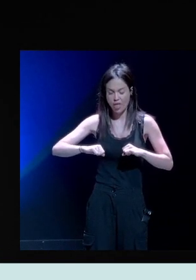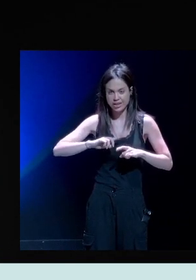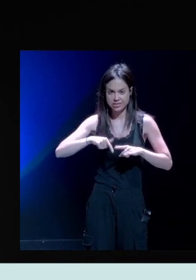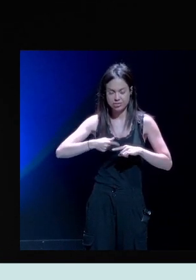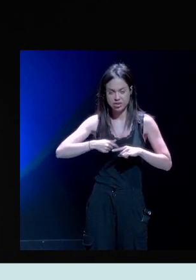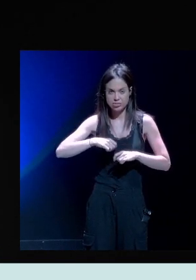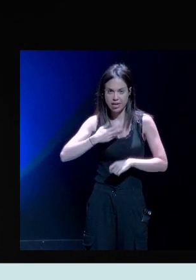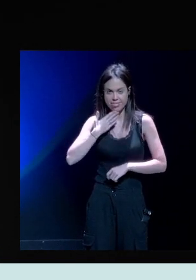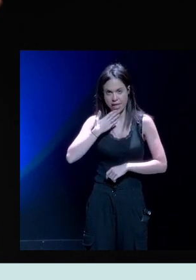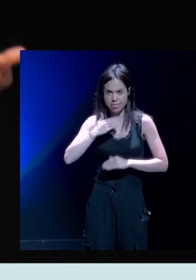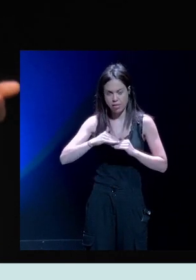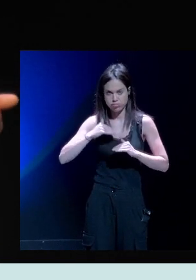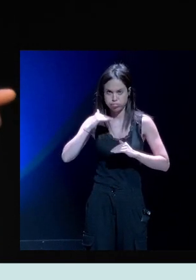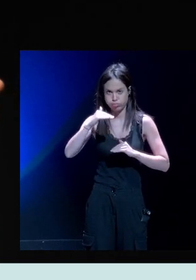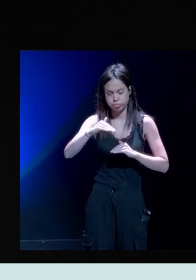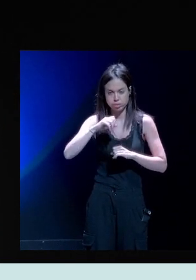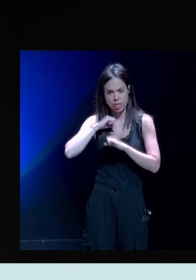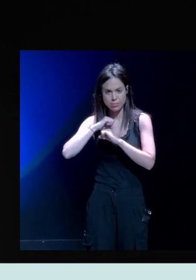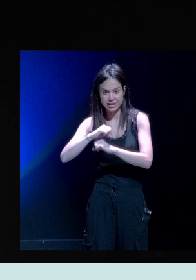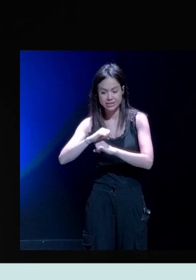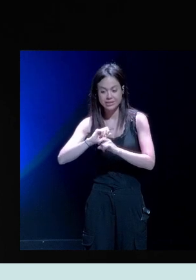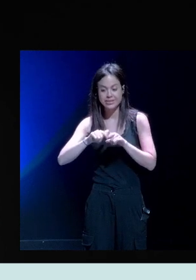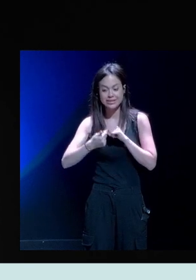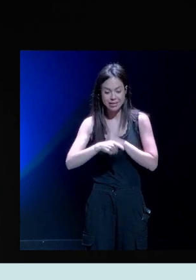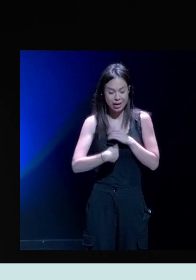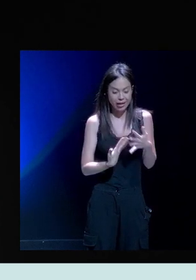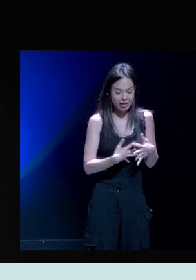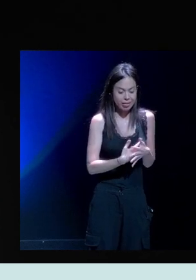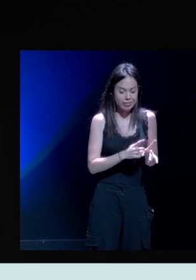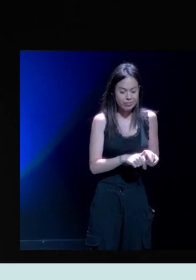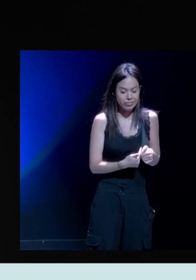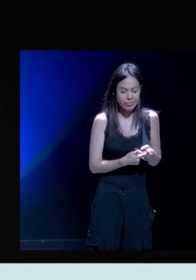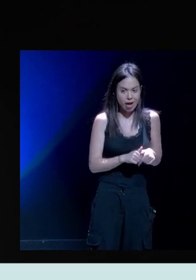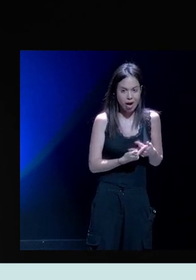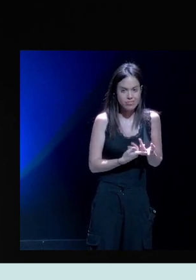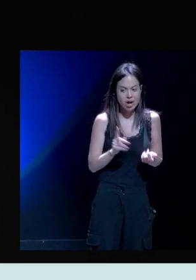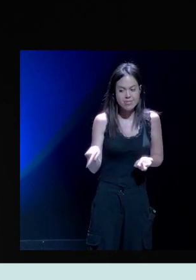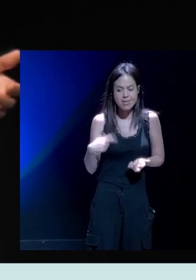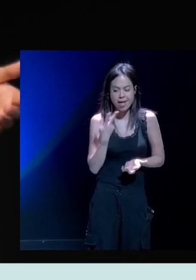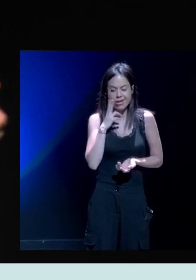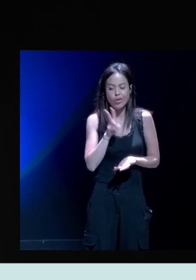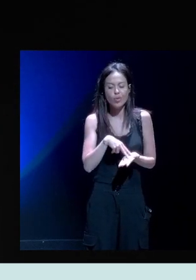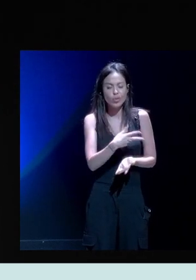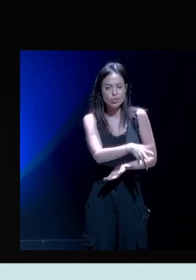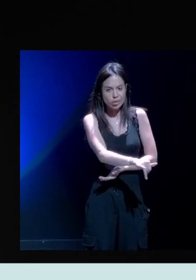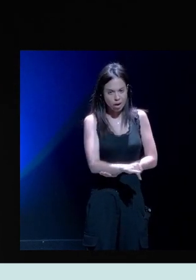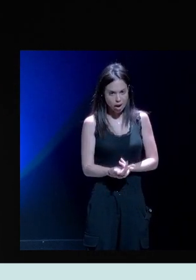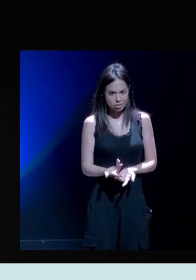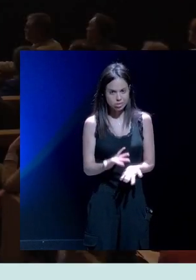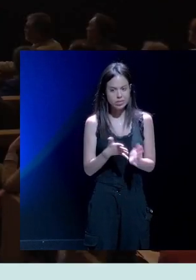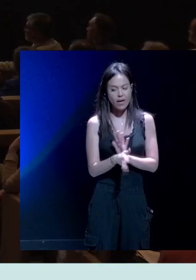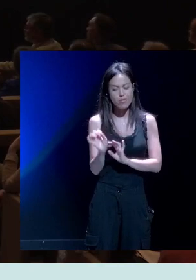dependientes, es posible que dentro de su red familiar encuentren un reconocimiento, una